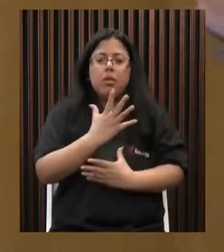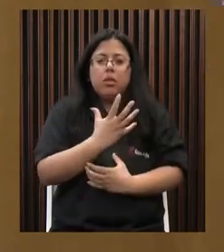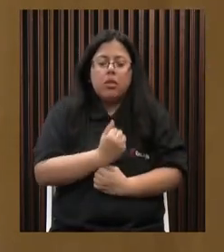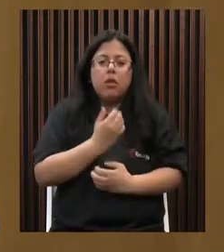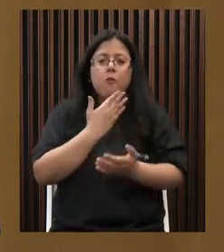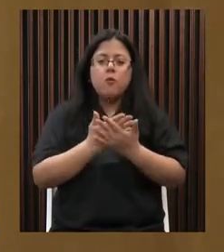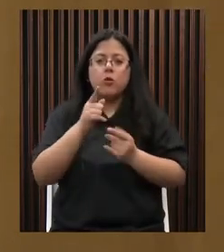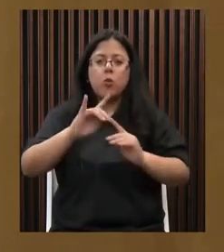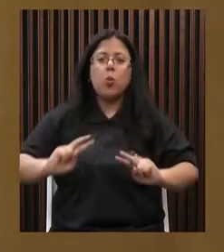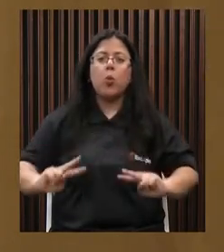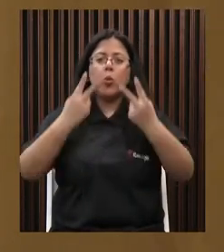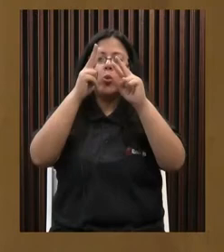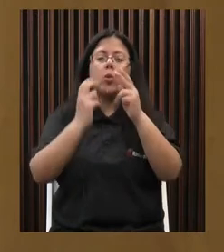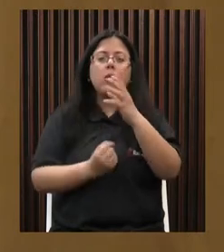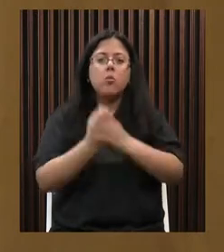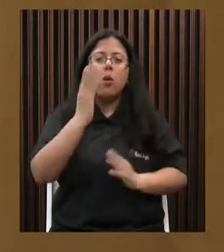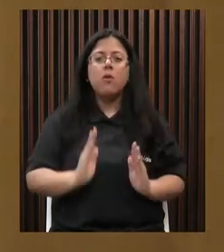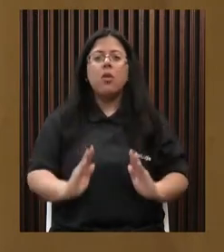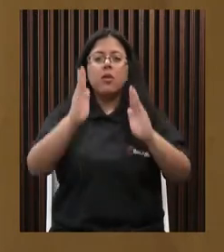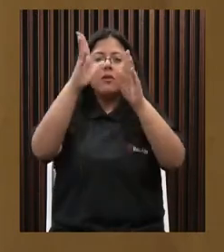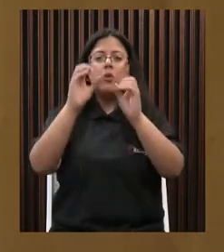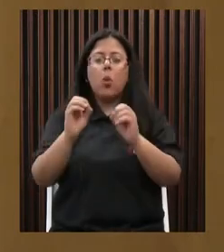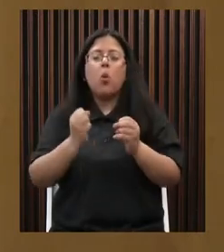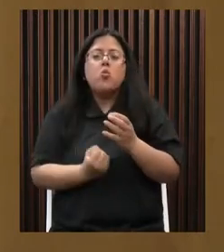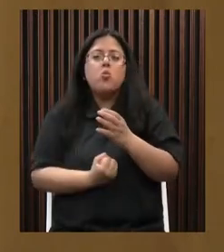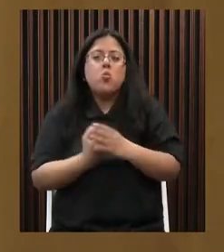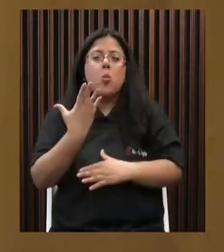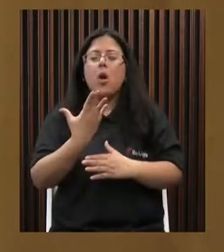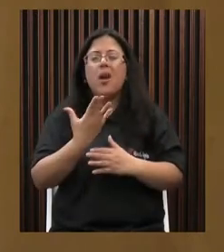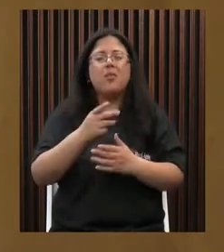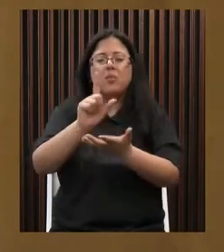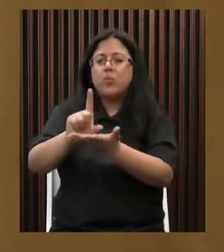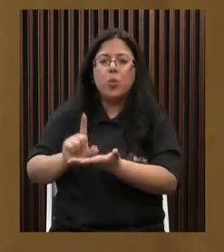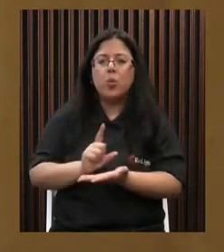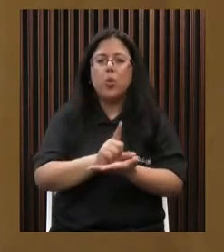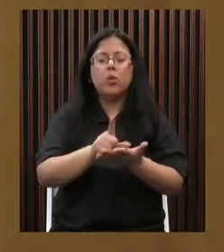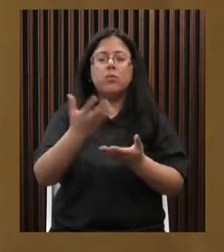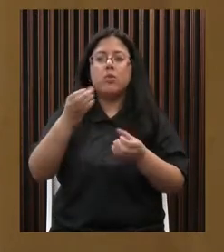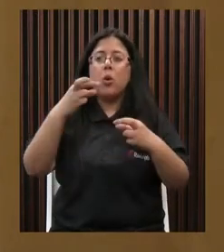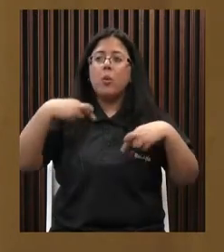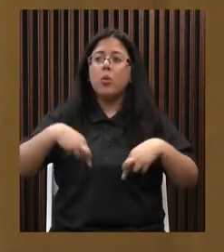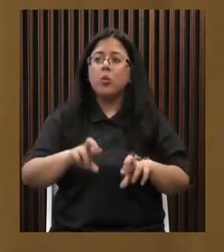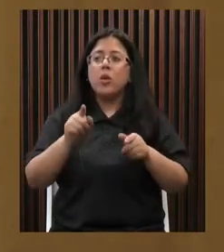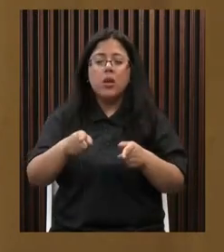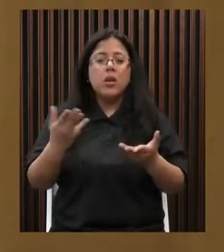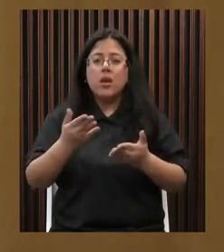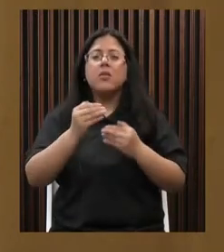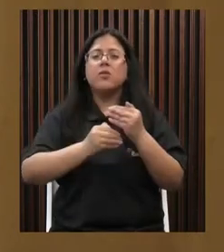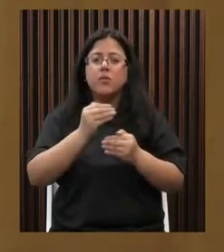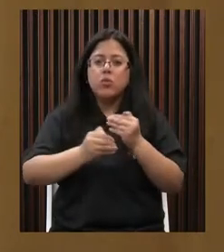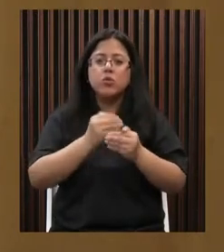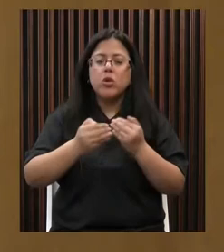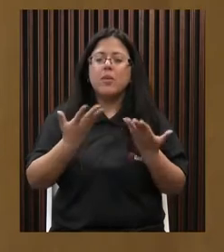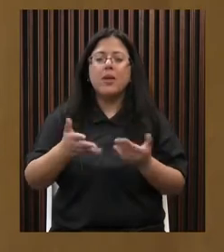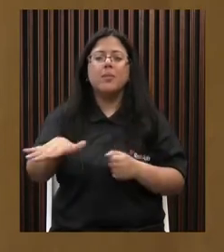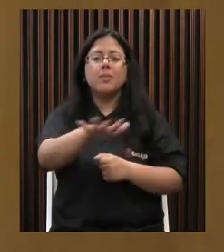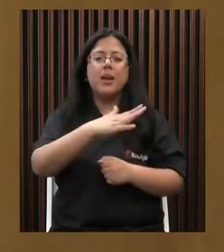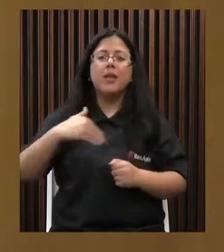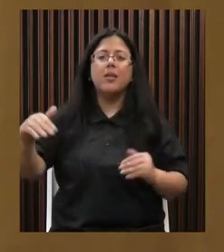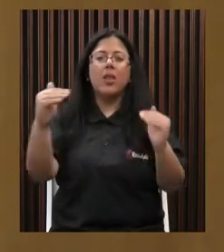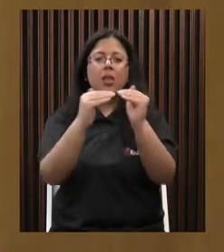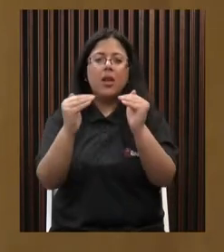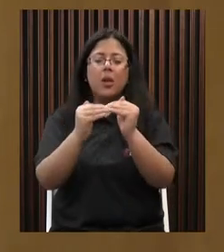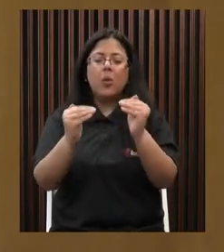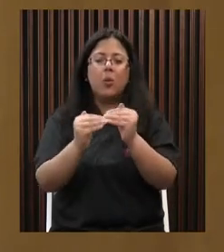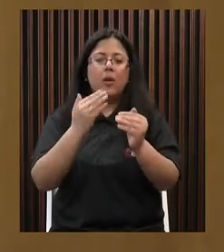algo nuevo o tienes una nueva instalación, la oportunidad es que funcione para todos, para la